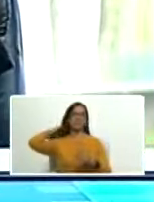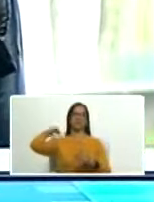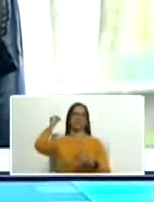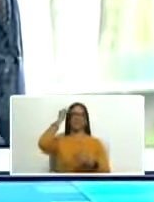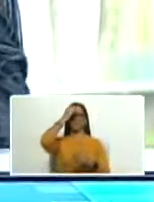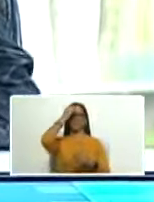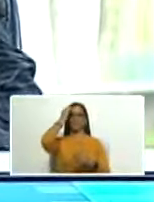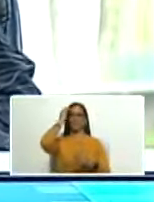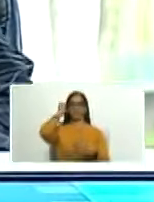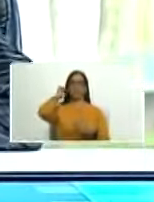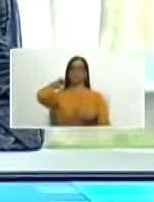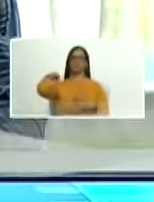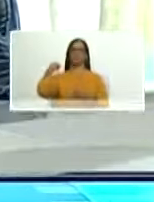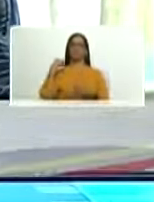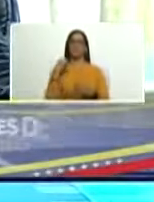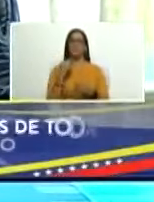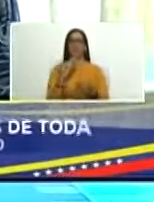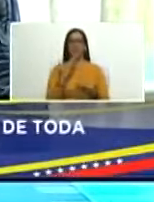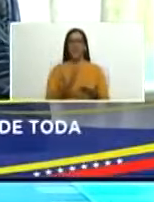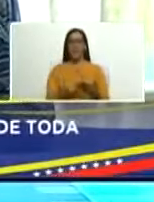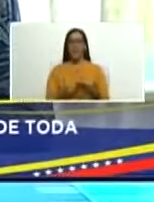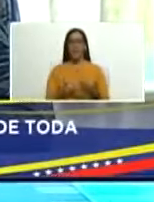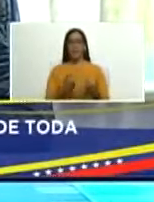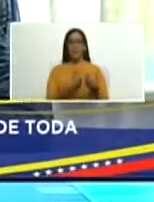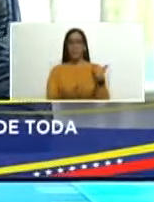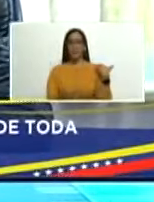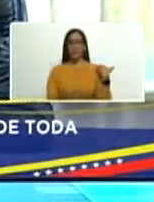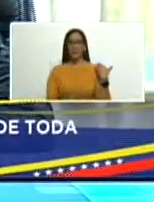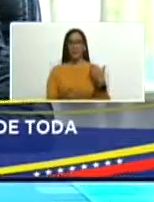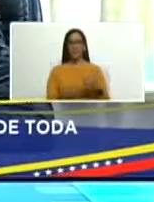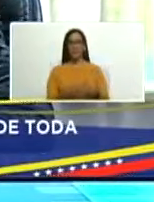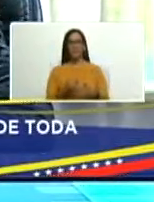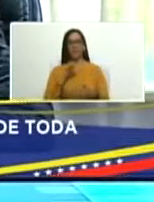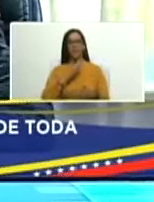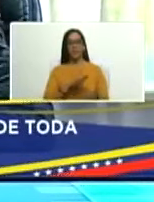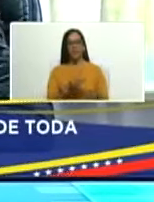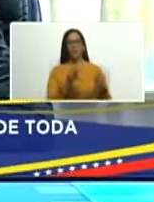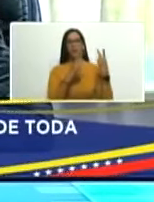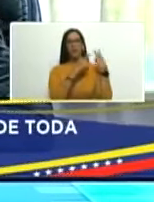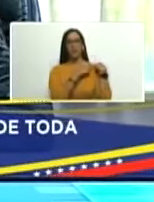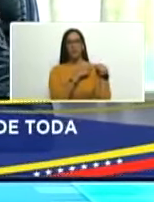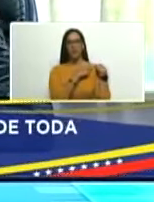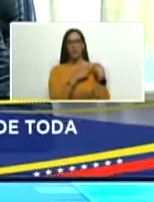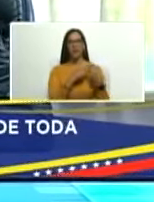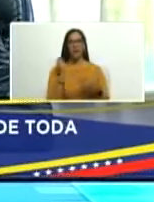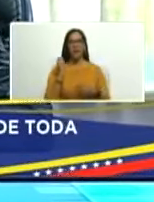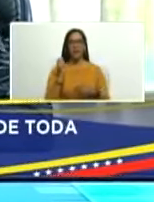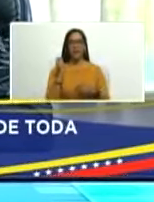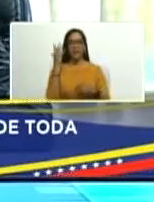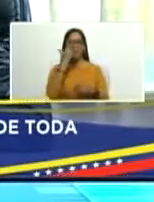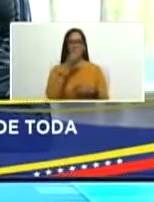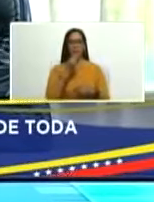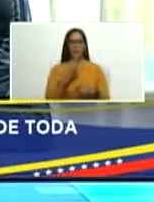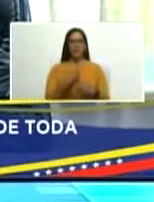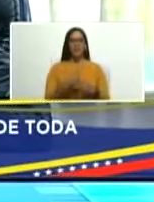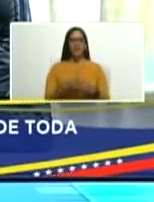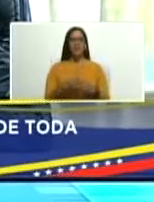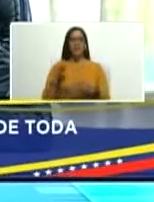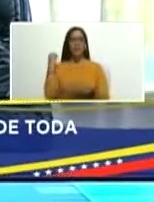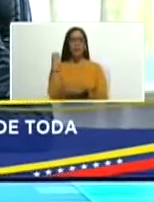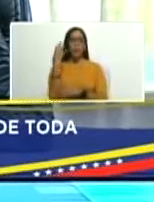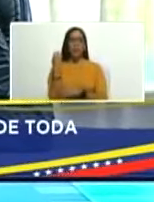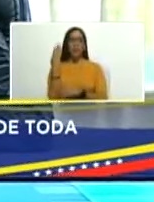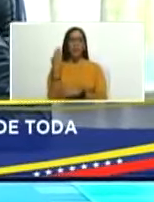Gracias, presidente. Bueno, estamos asumiendo la tarea hermosa del Congreso de la